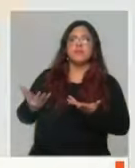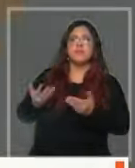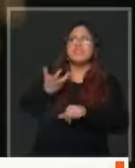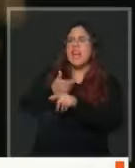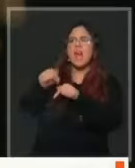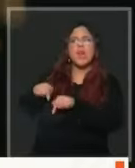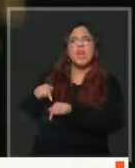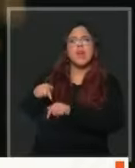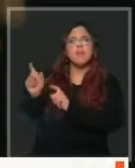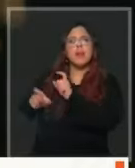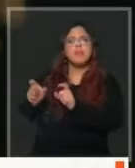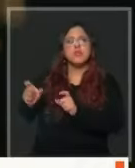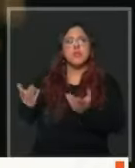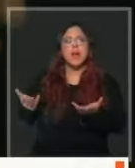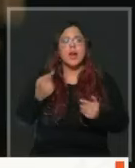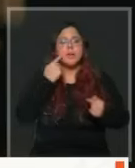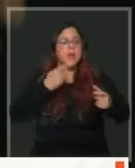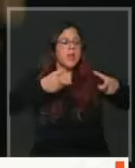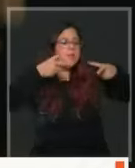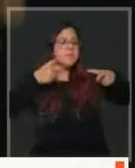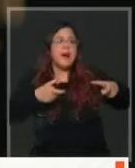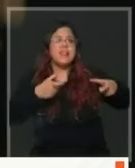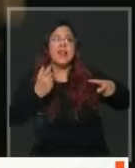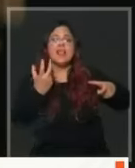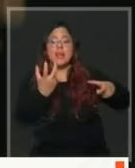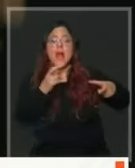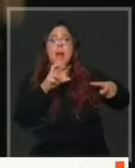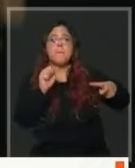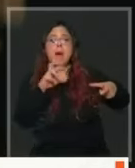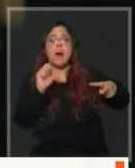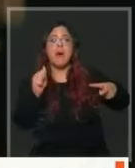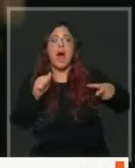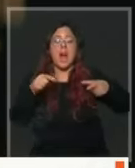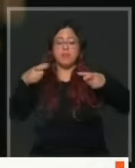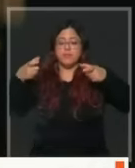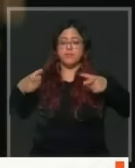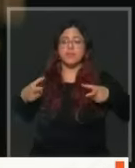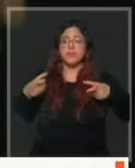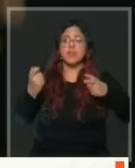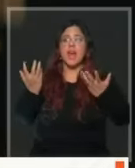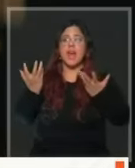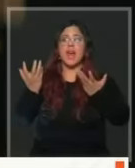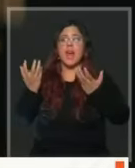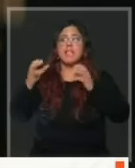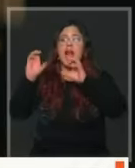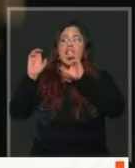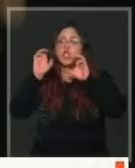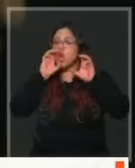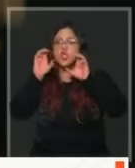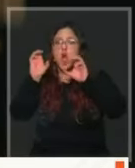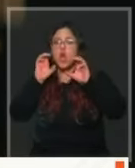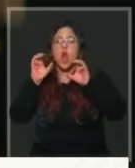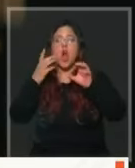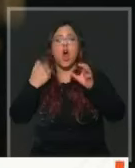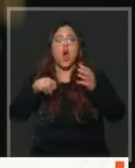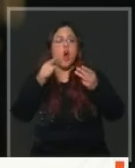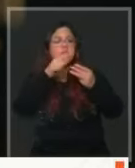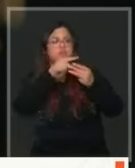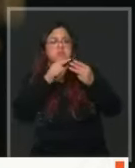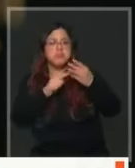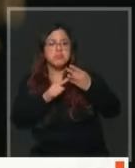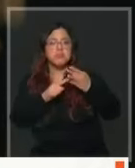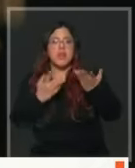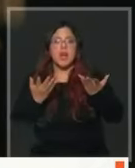Mira, desde el pastel de papa, pastel de choclo, el poroto en sus diferentes variedades,